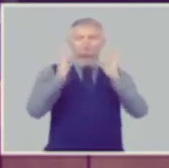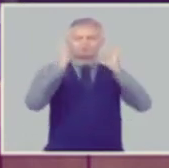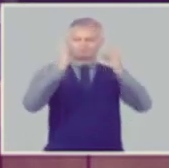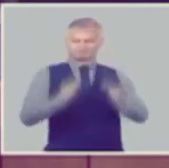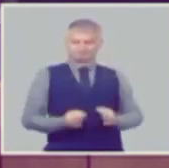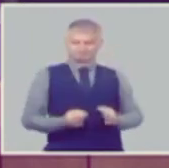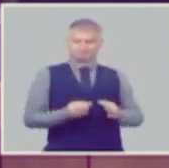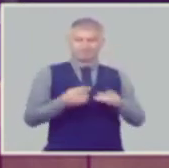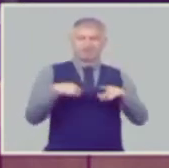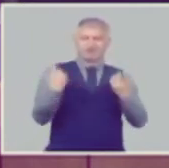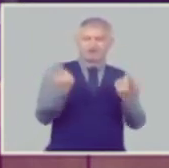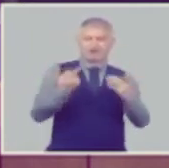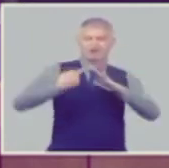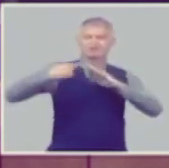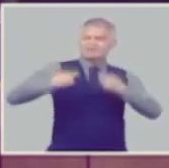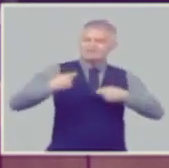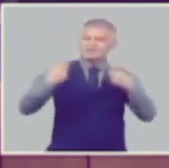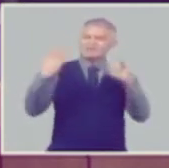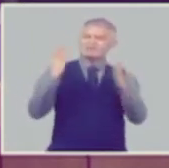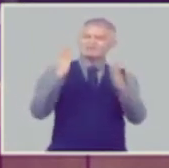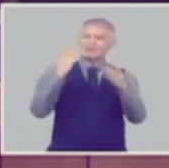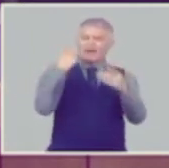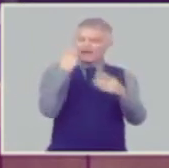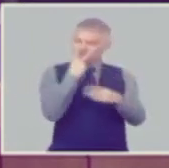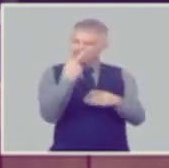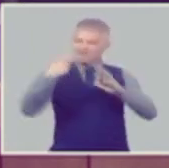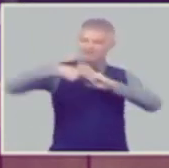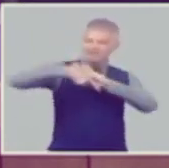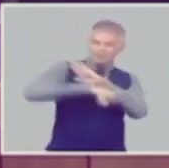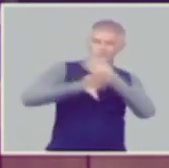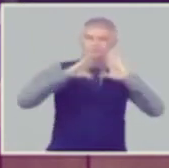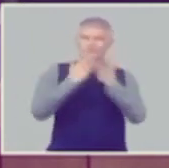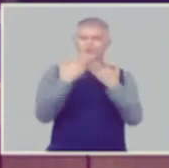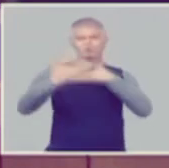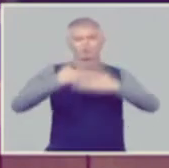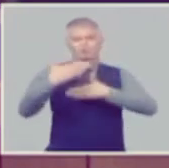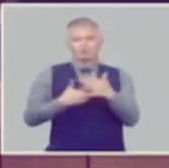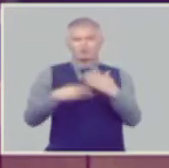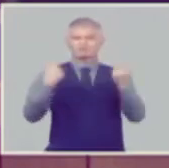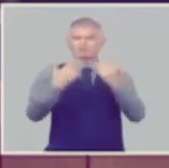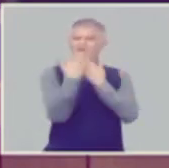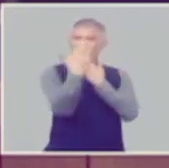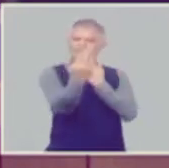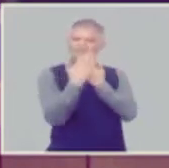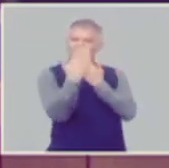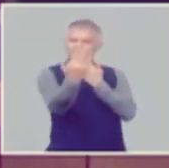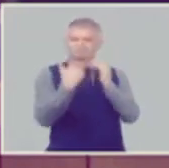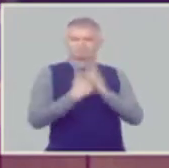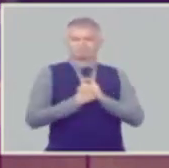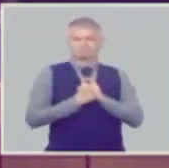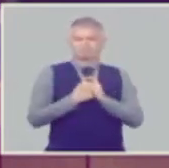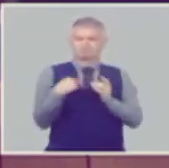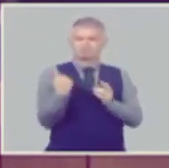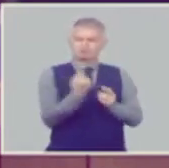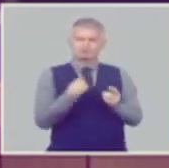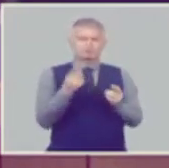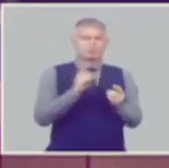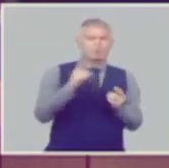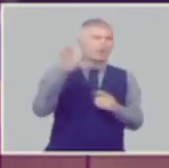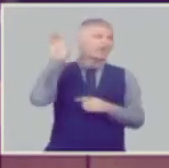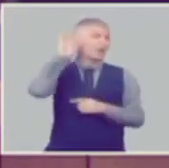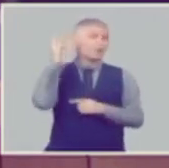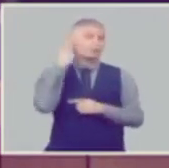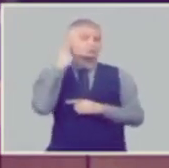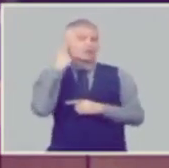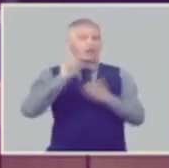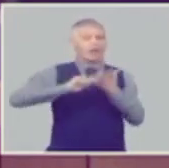población, ir al fondo de los asuntos y siempre que sea posible, cara a cara. No se trata solo de escuchar y